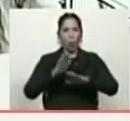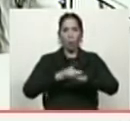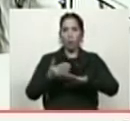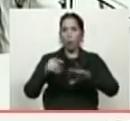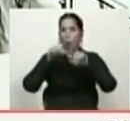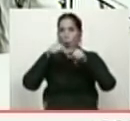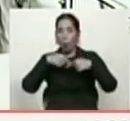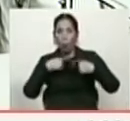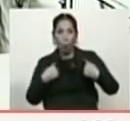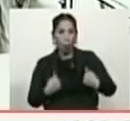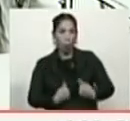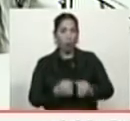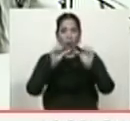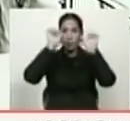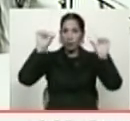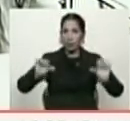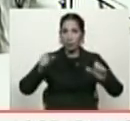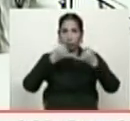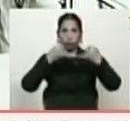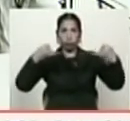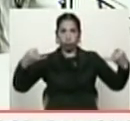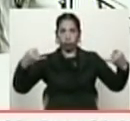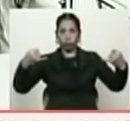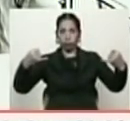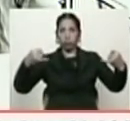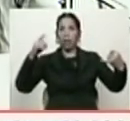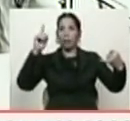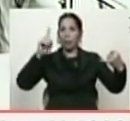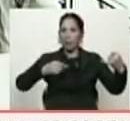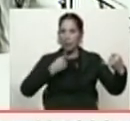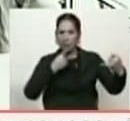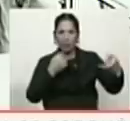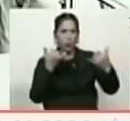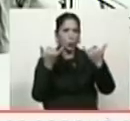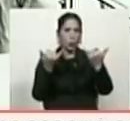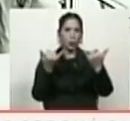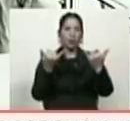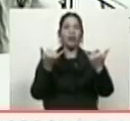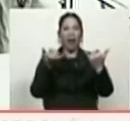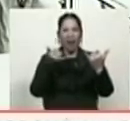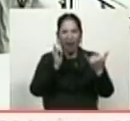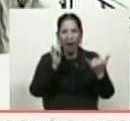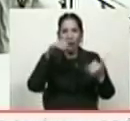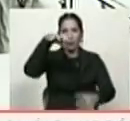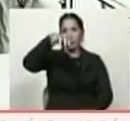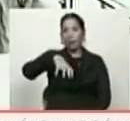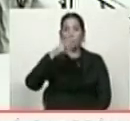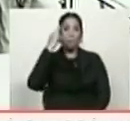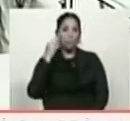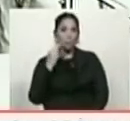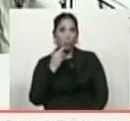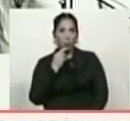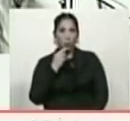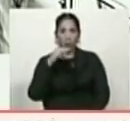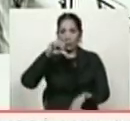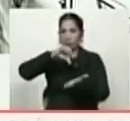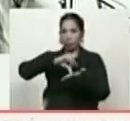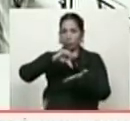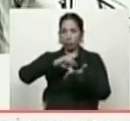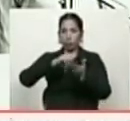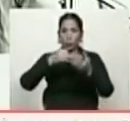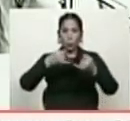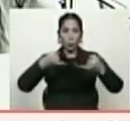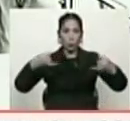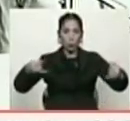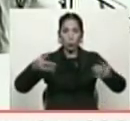sistema eléctrico nacional, tal cual como está concebido en los actuales momentos, está aquí, en Bolívar, en la central hidroeléctrica de Guri,